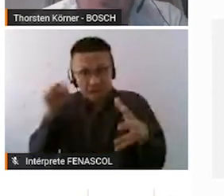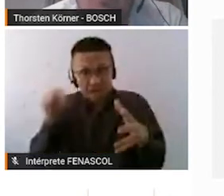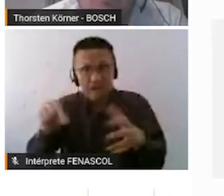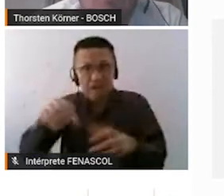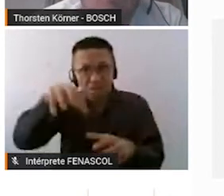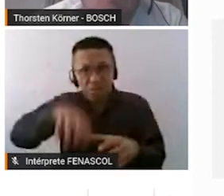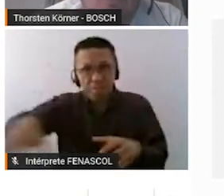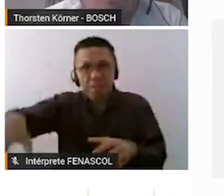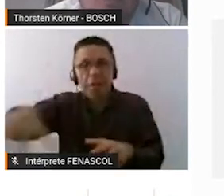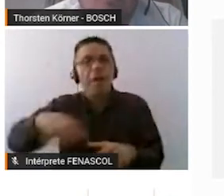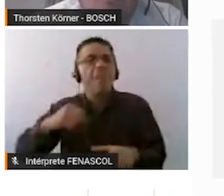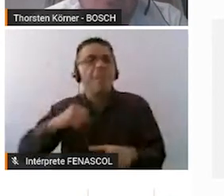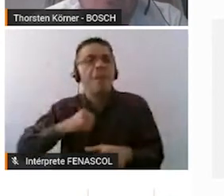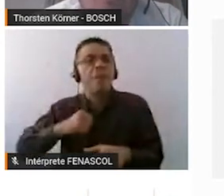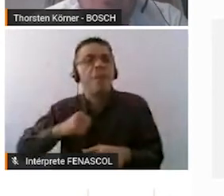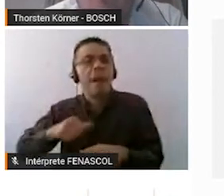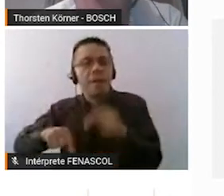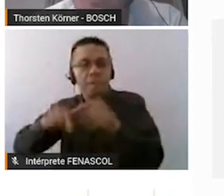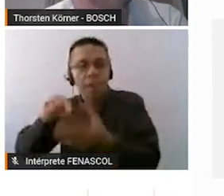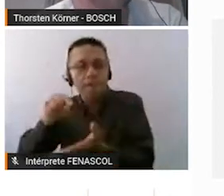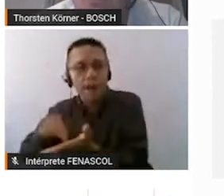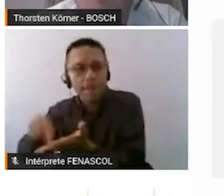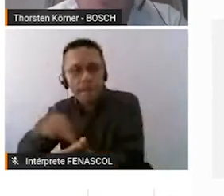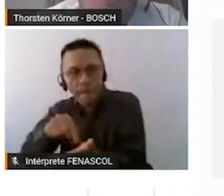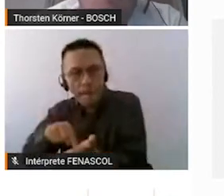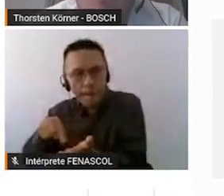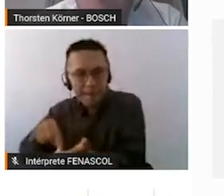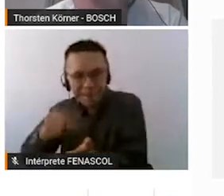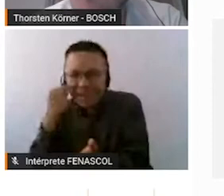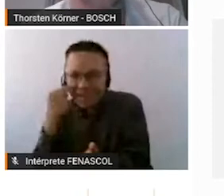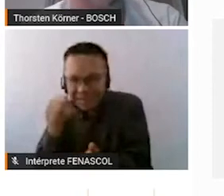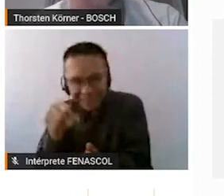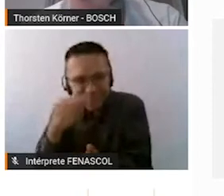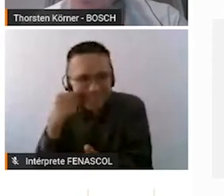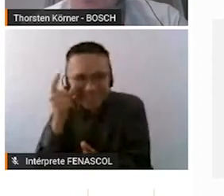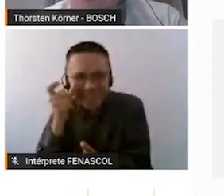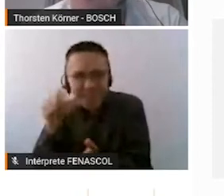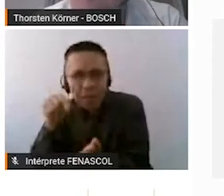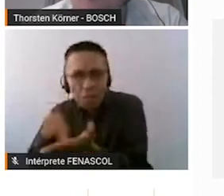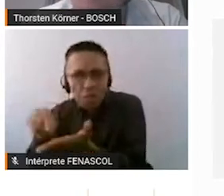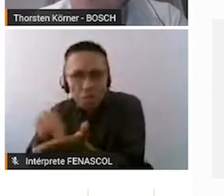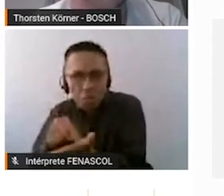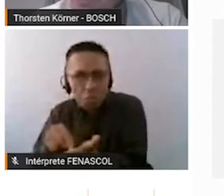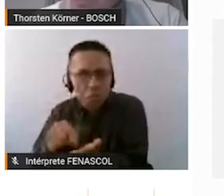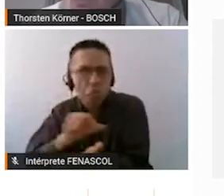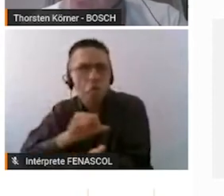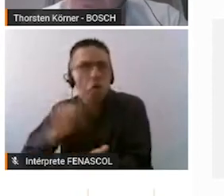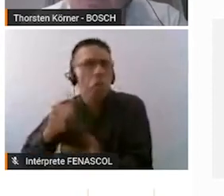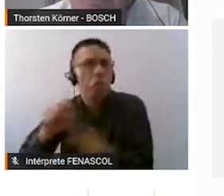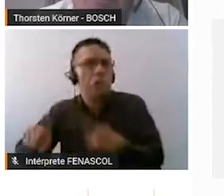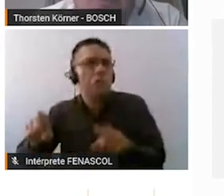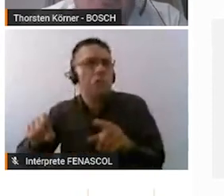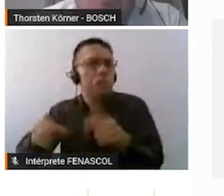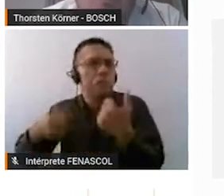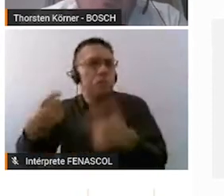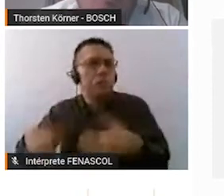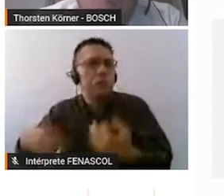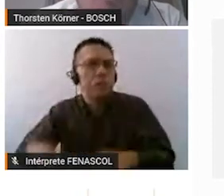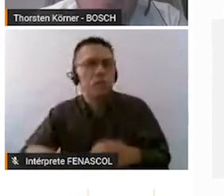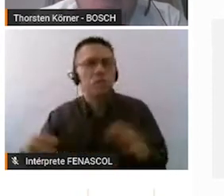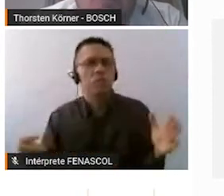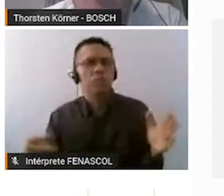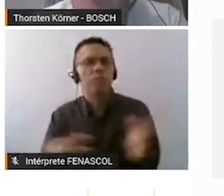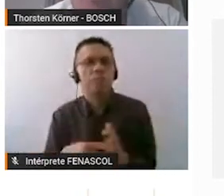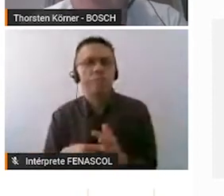control electrónico, como en este caso, este centro de mecanizado. Pueden ser también máquinas simples, máquinas eléctricas,